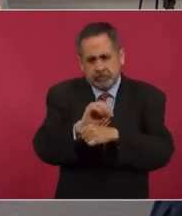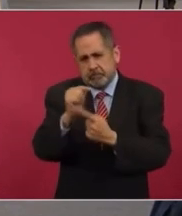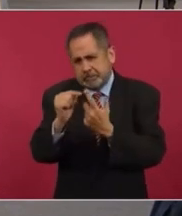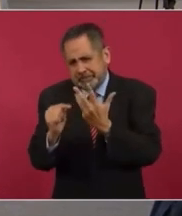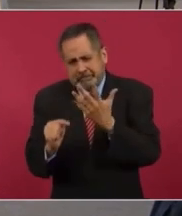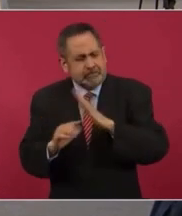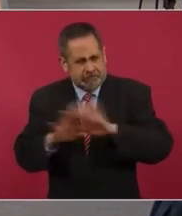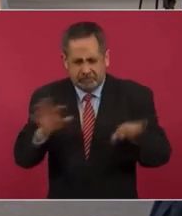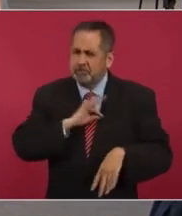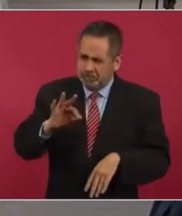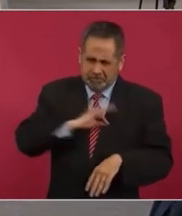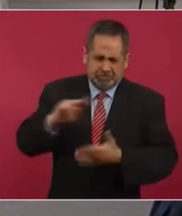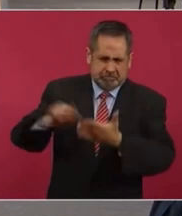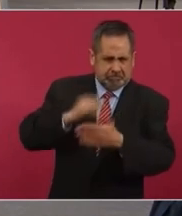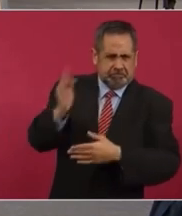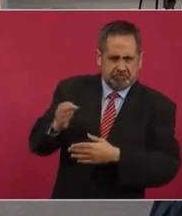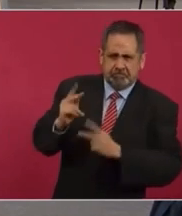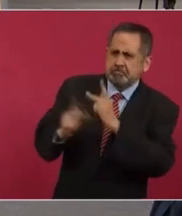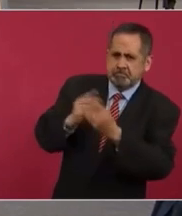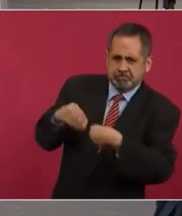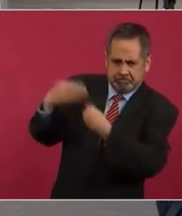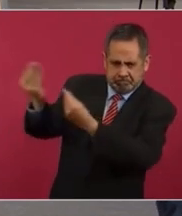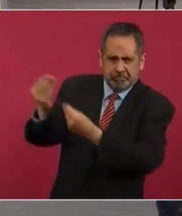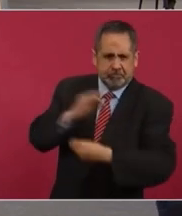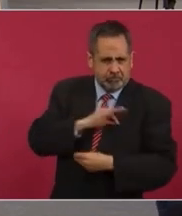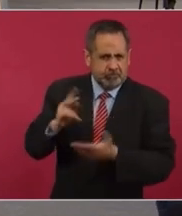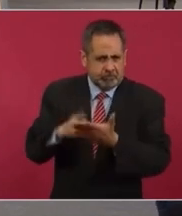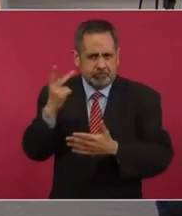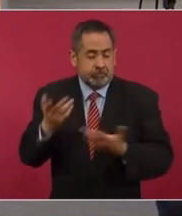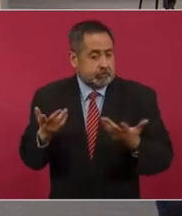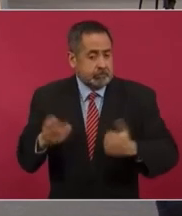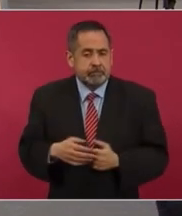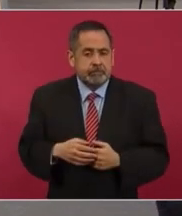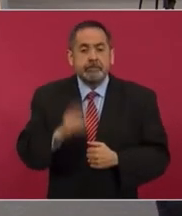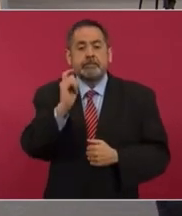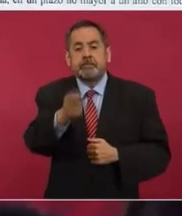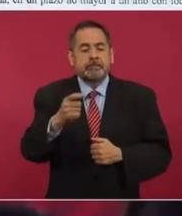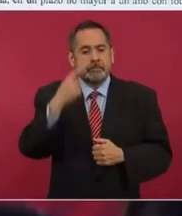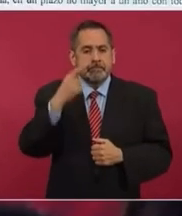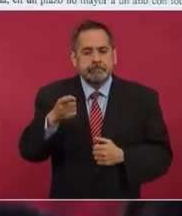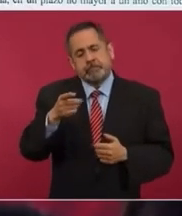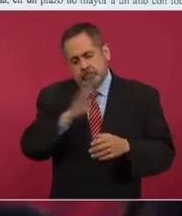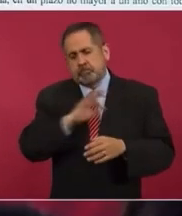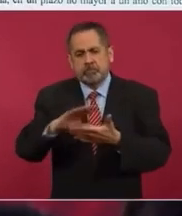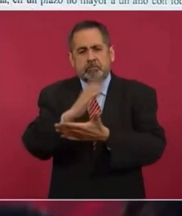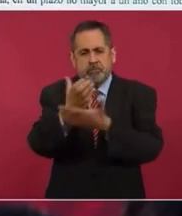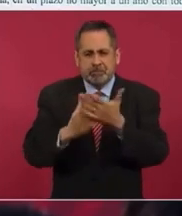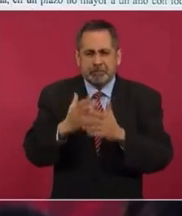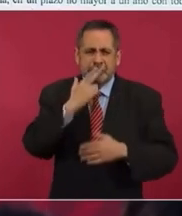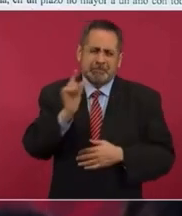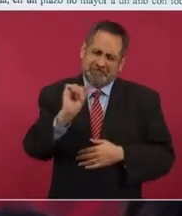requieran. No, qué estrés. Lo anterior, desde luego, implica la contratación de los